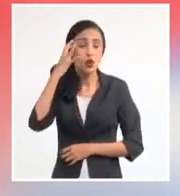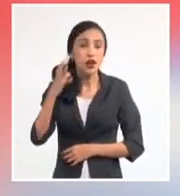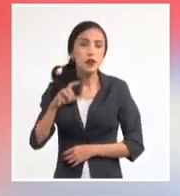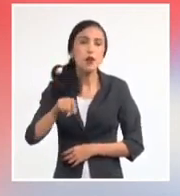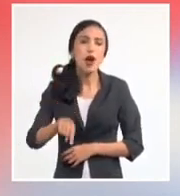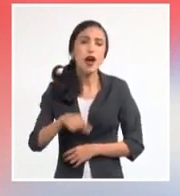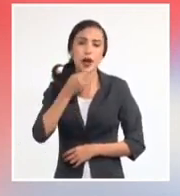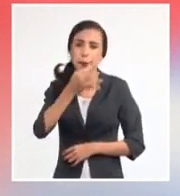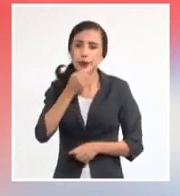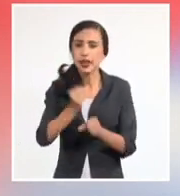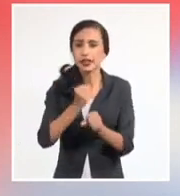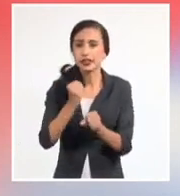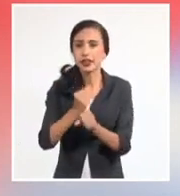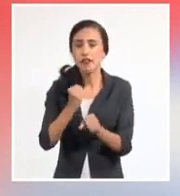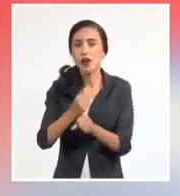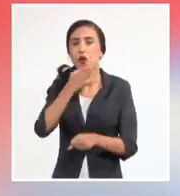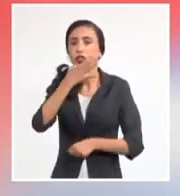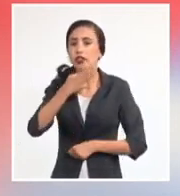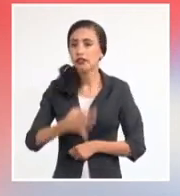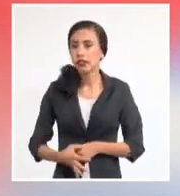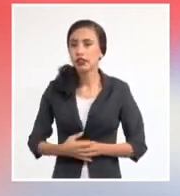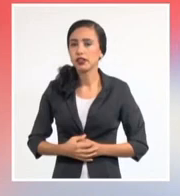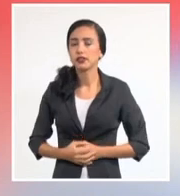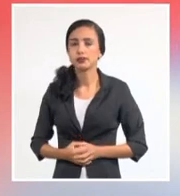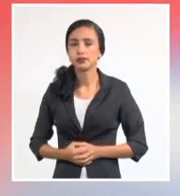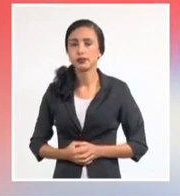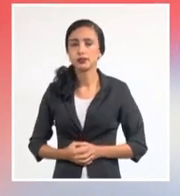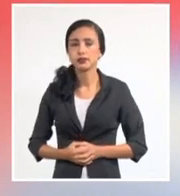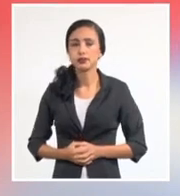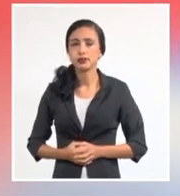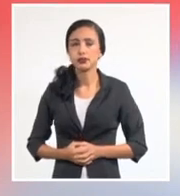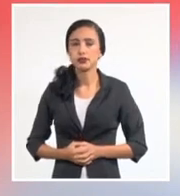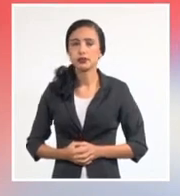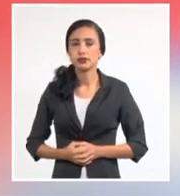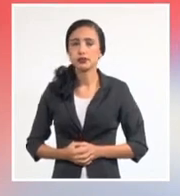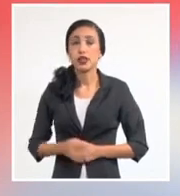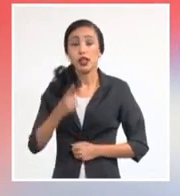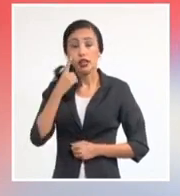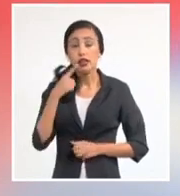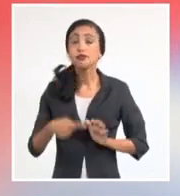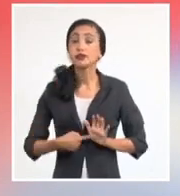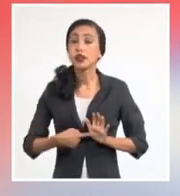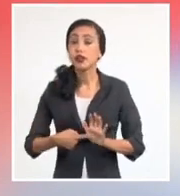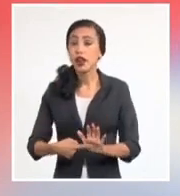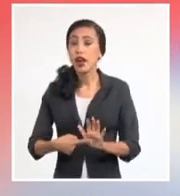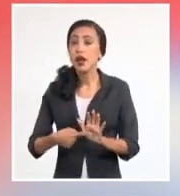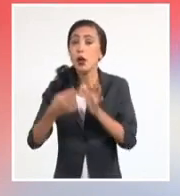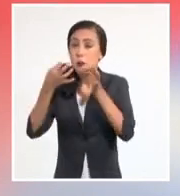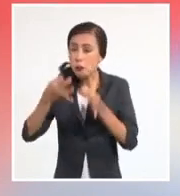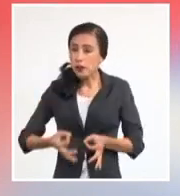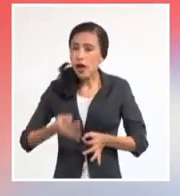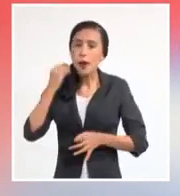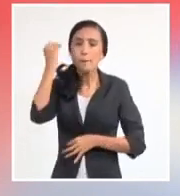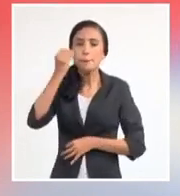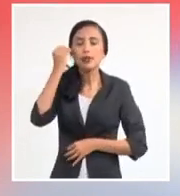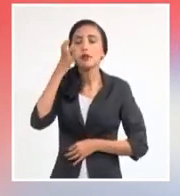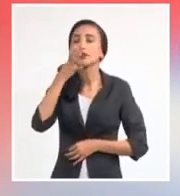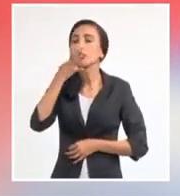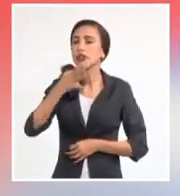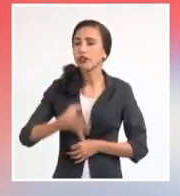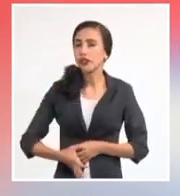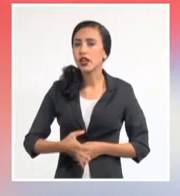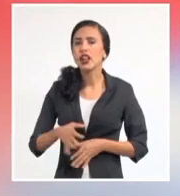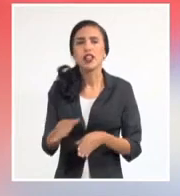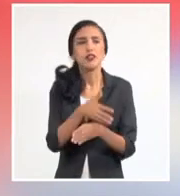del comandante en jefe y revelar la lógica del pensamiento revolucionario de Fidel por sectores,